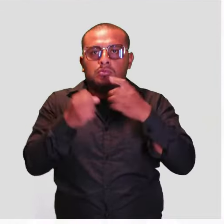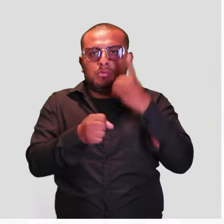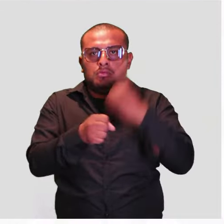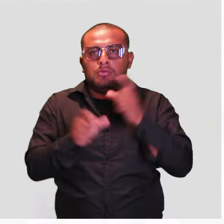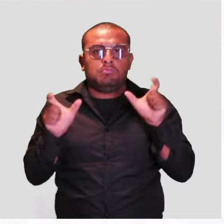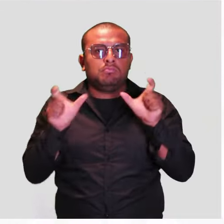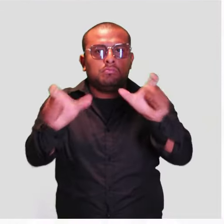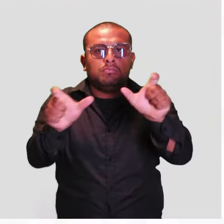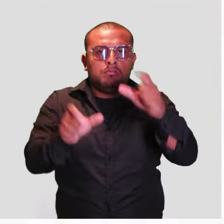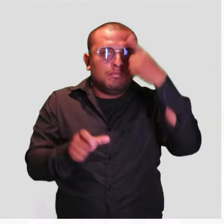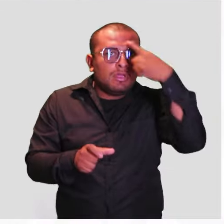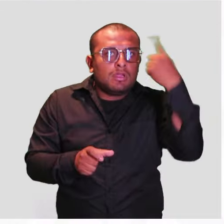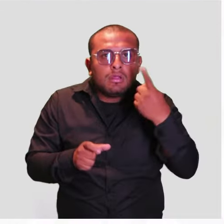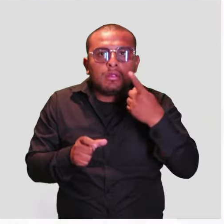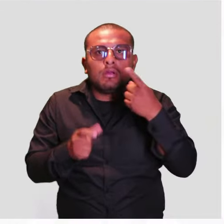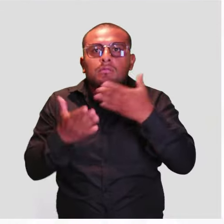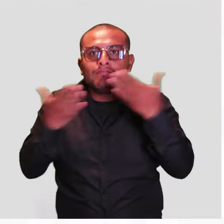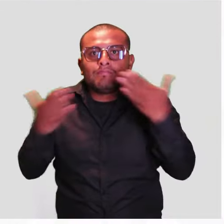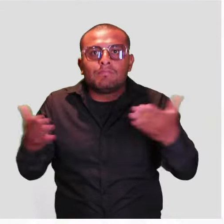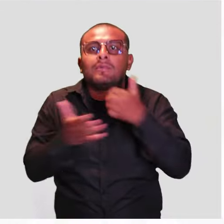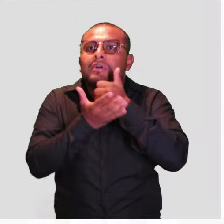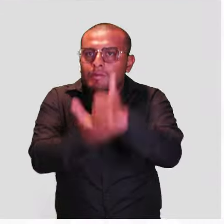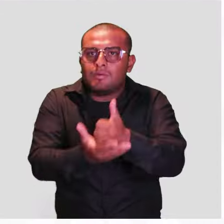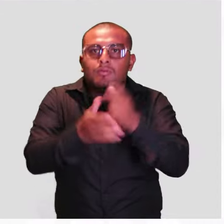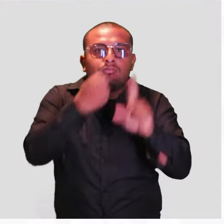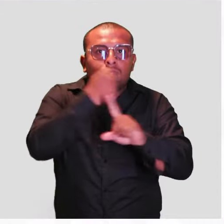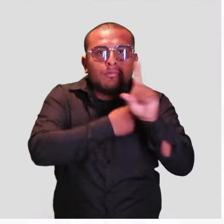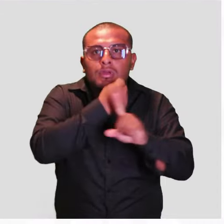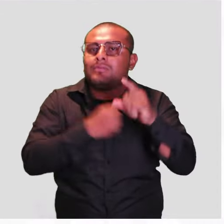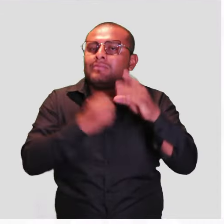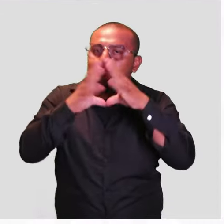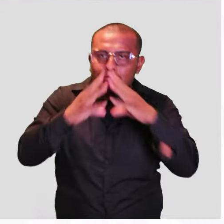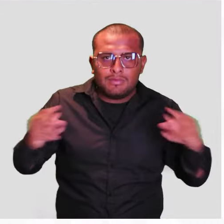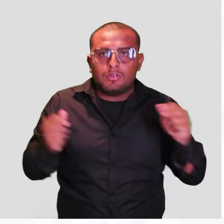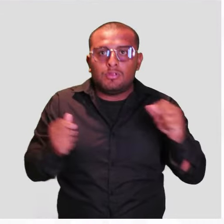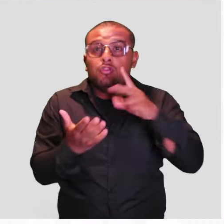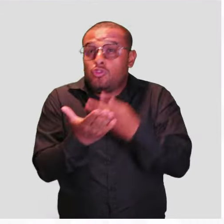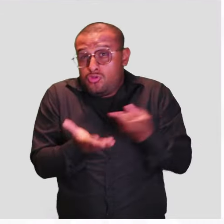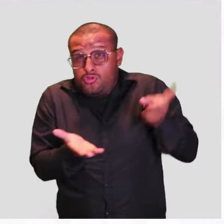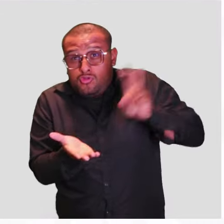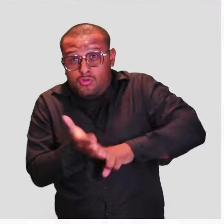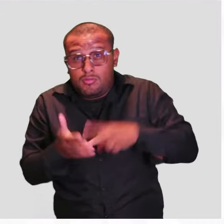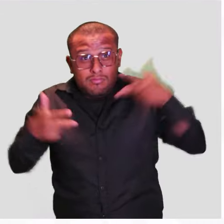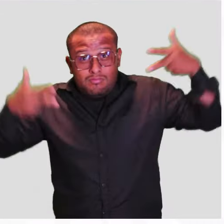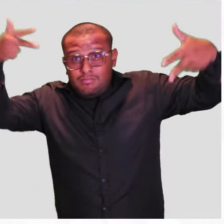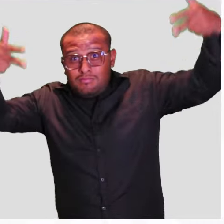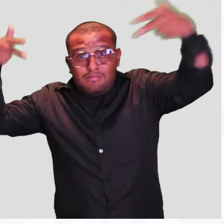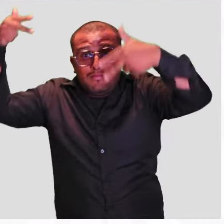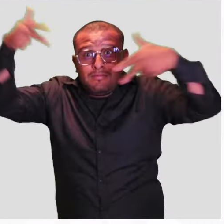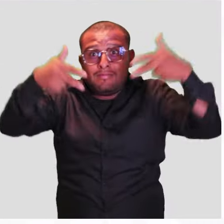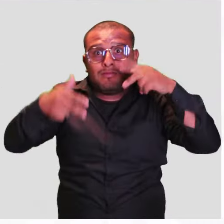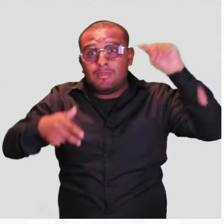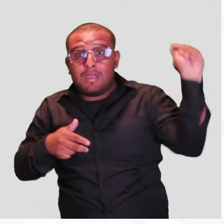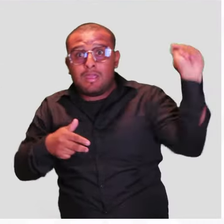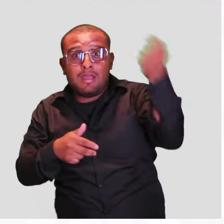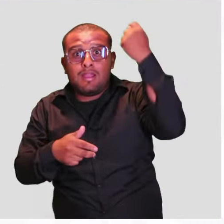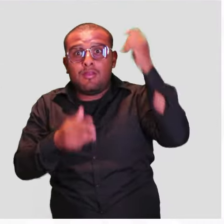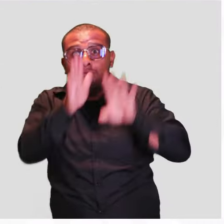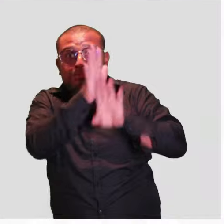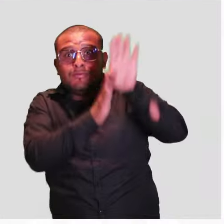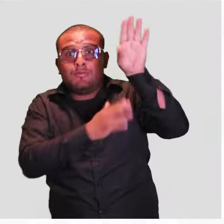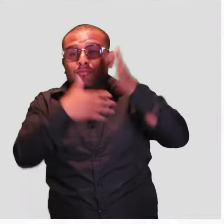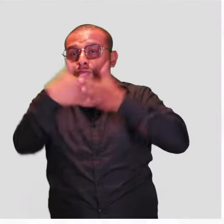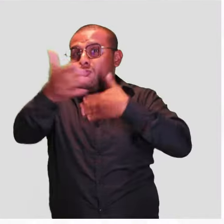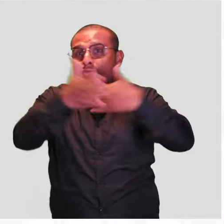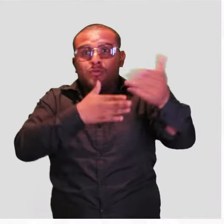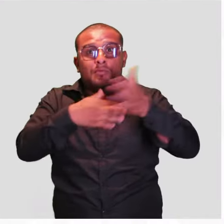nuevos desafíos que hoy tenemos en San Juan, con el doble de cámaras de videovigilancia y más tecnología de punta para cerrarle el